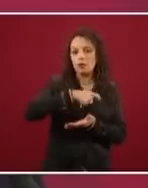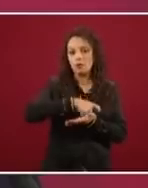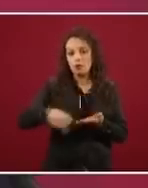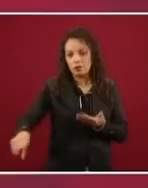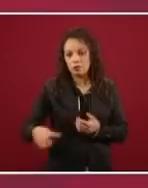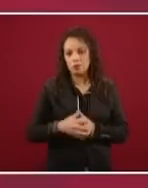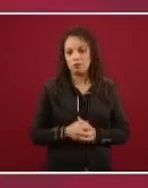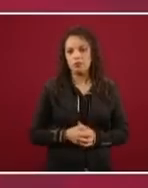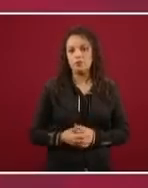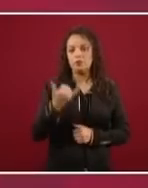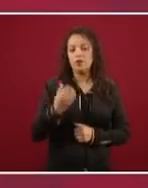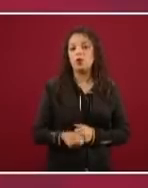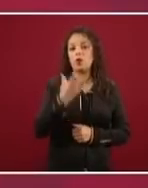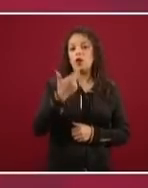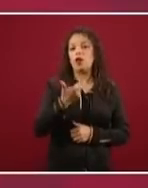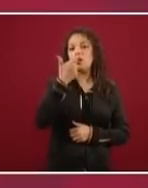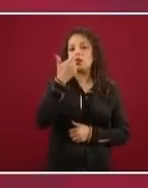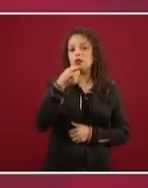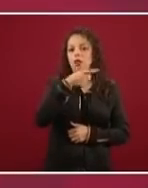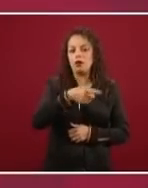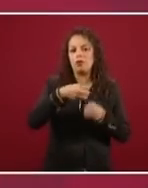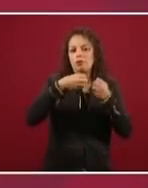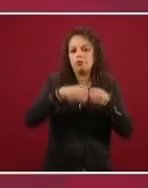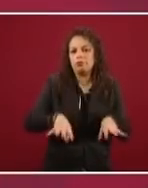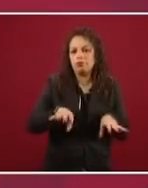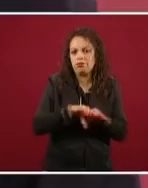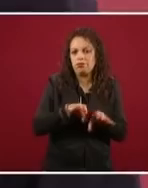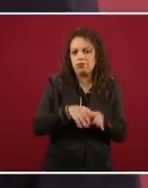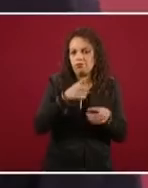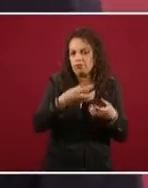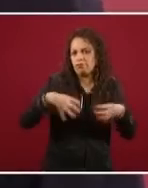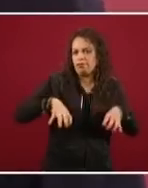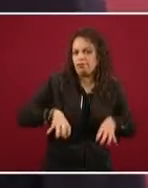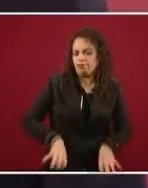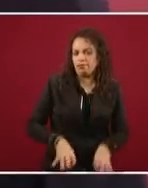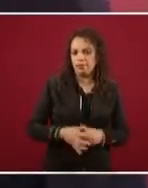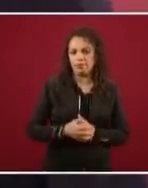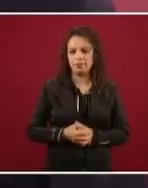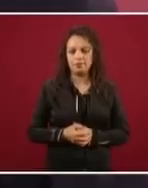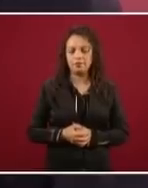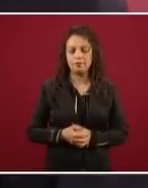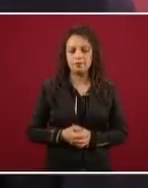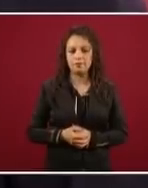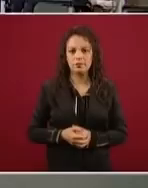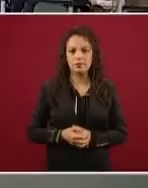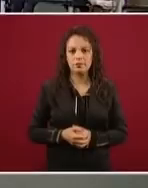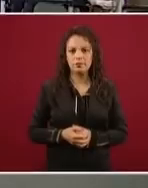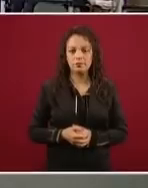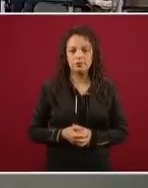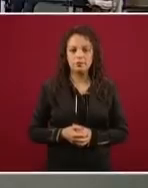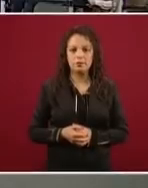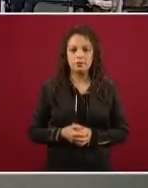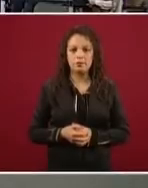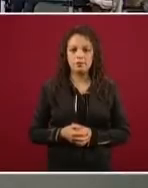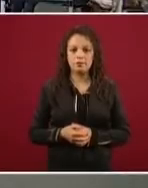salto eso existe entonces